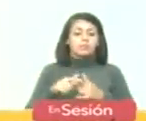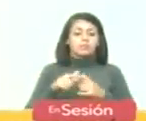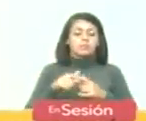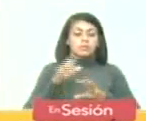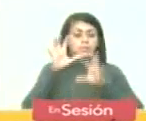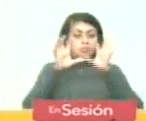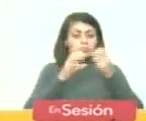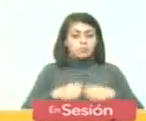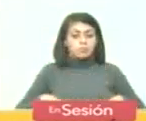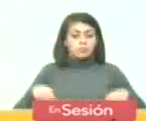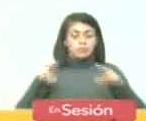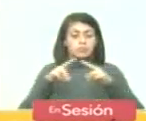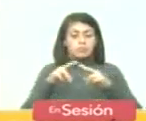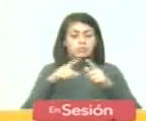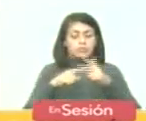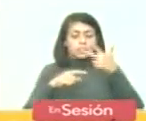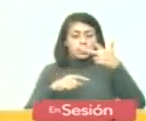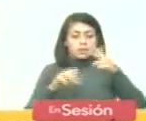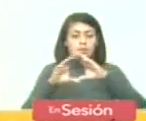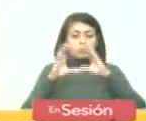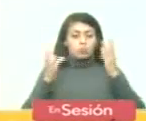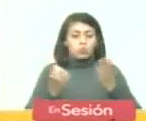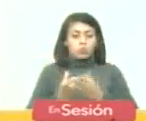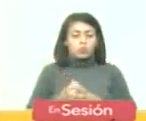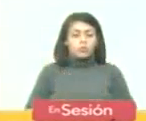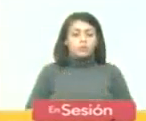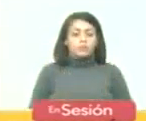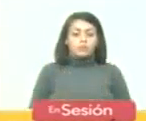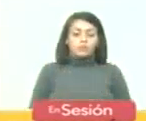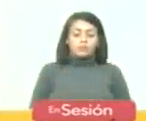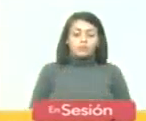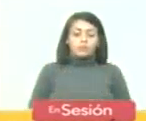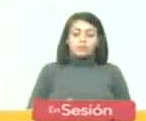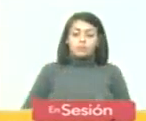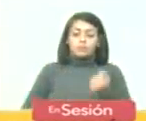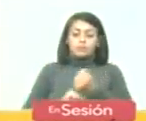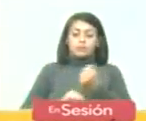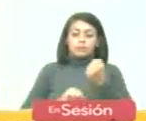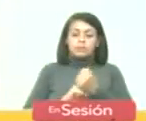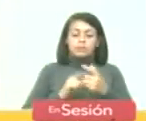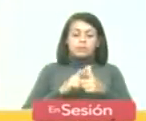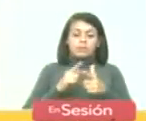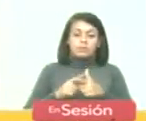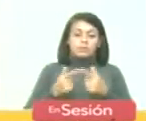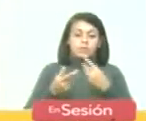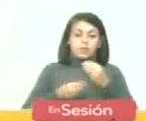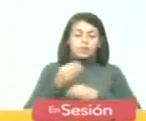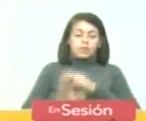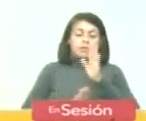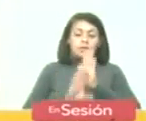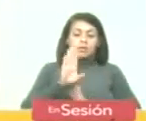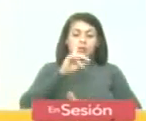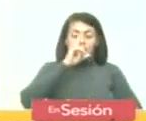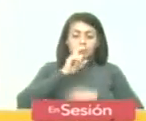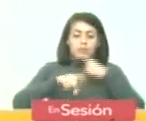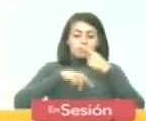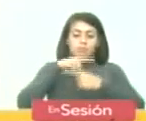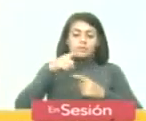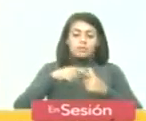comunidad de las naciones del tercer mundo, que es el fundamento de la tesis que desarrolla años más